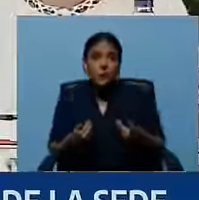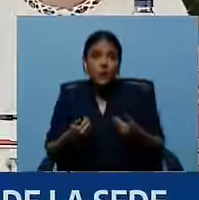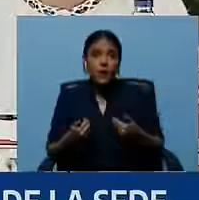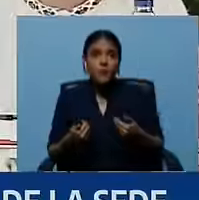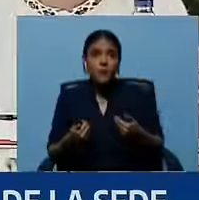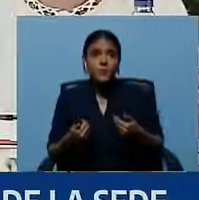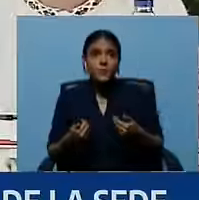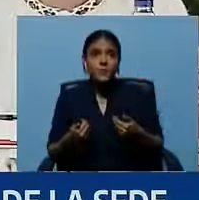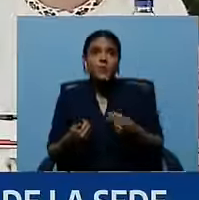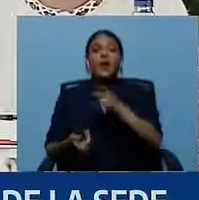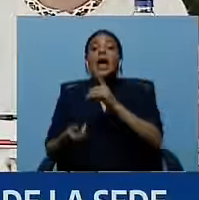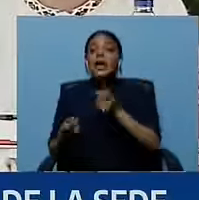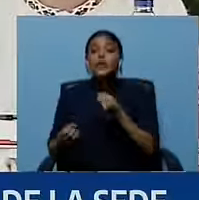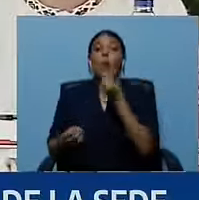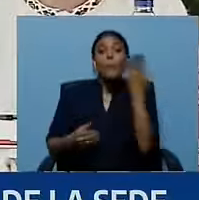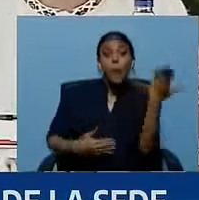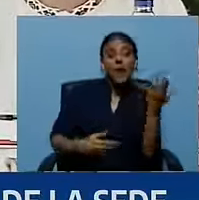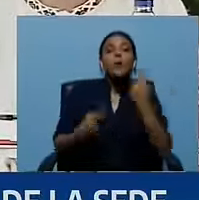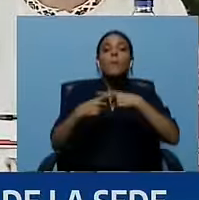y es una amenaza.